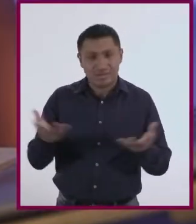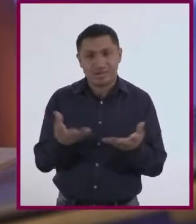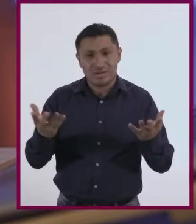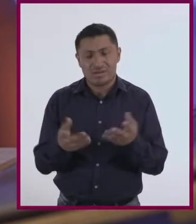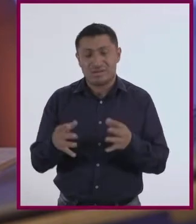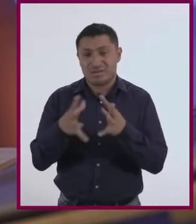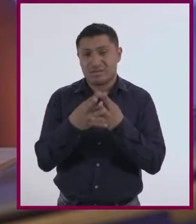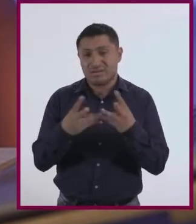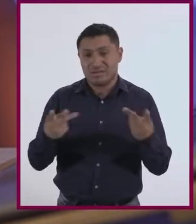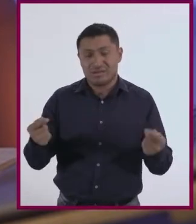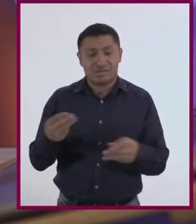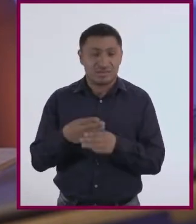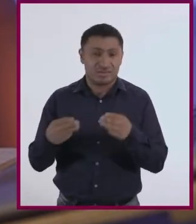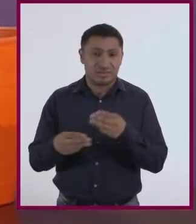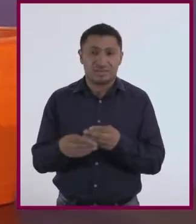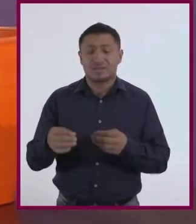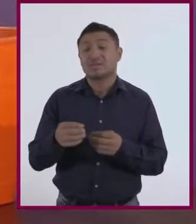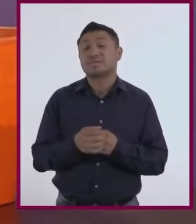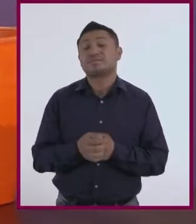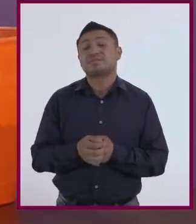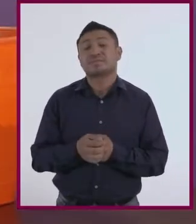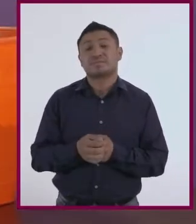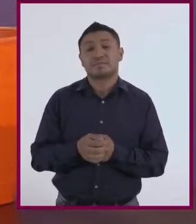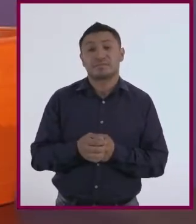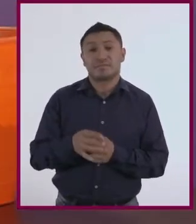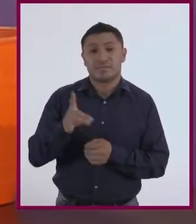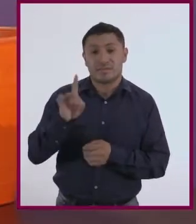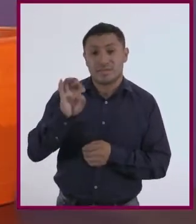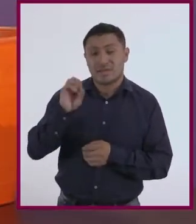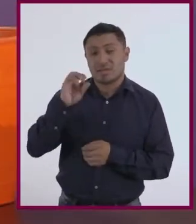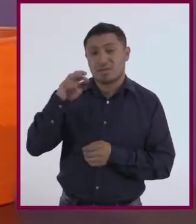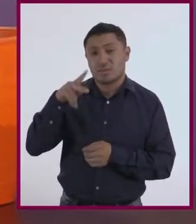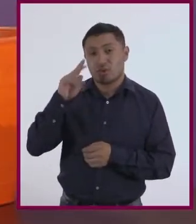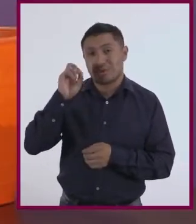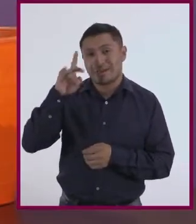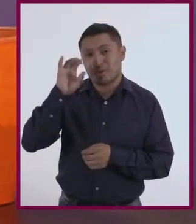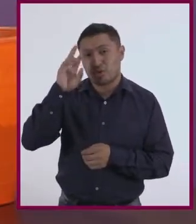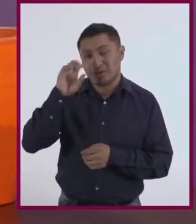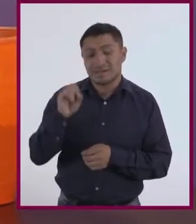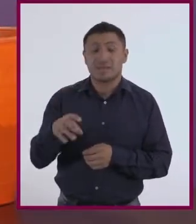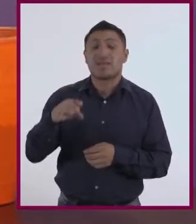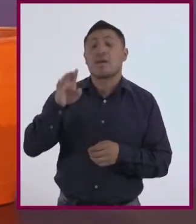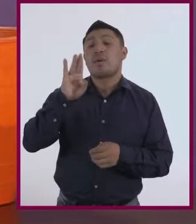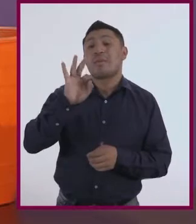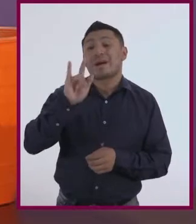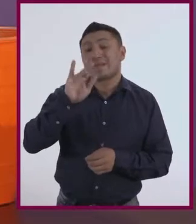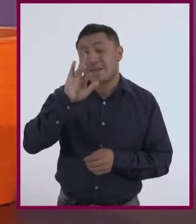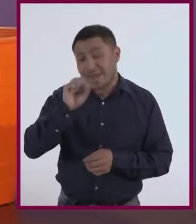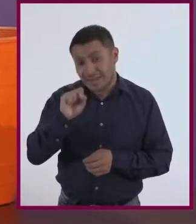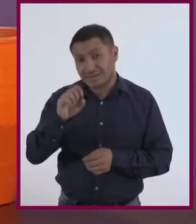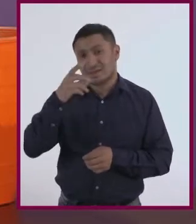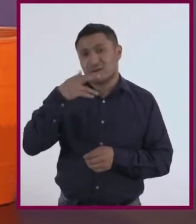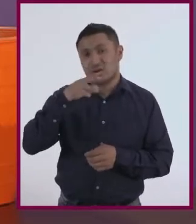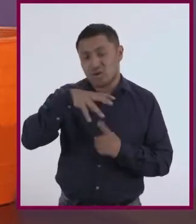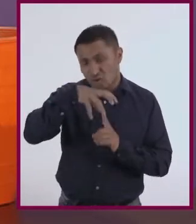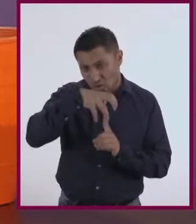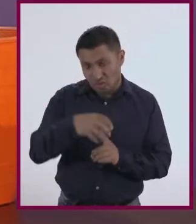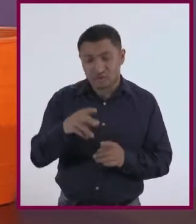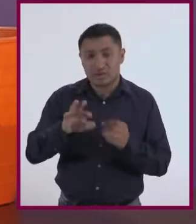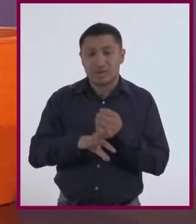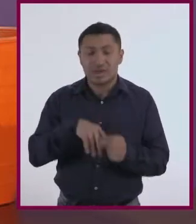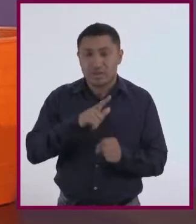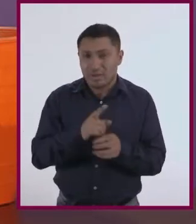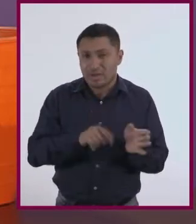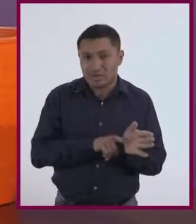realizan la descomposición de la materia orgánica? Se les llama descomponedores y son bacterias, hongos y animales pequeños como las lombrices,